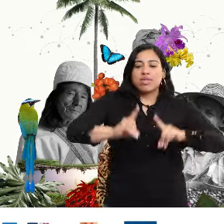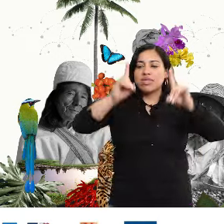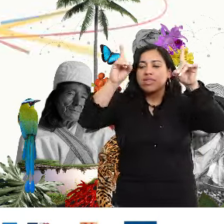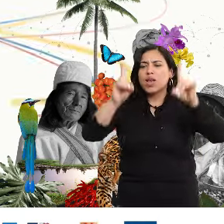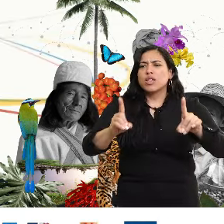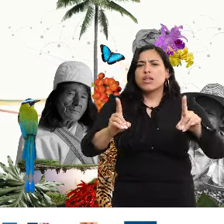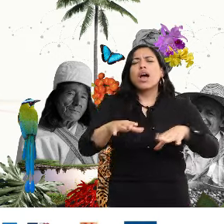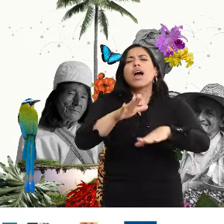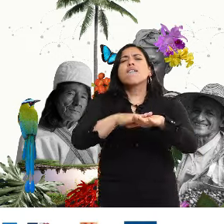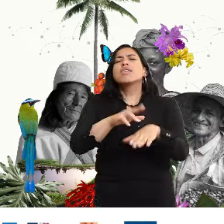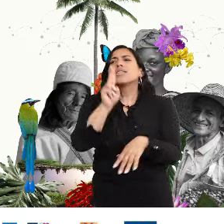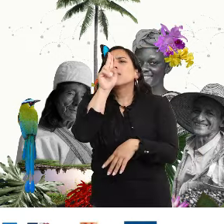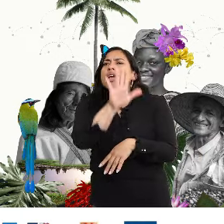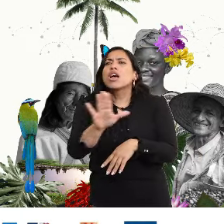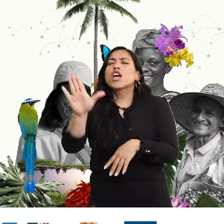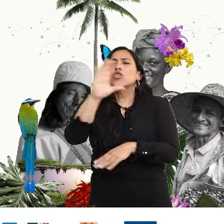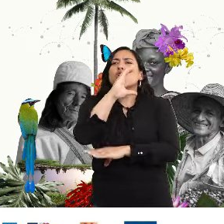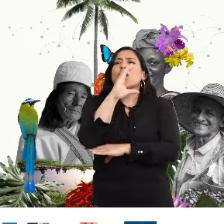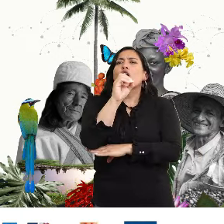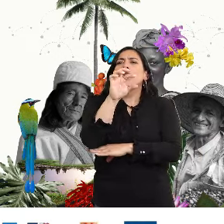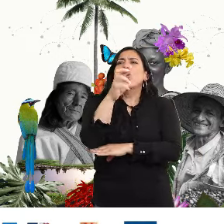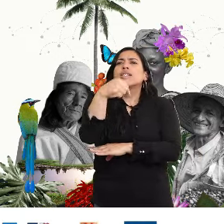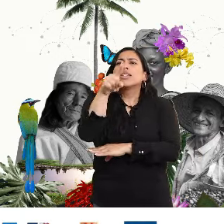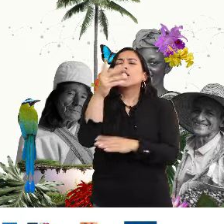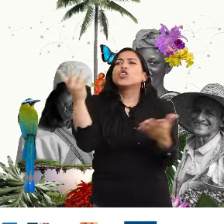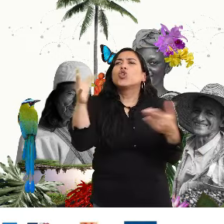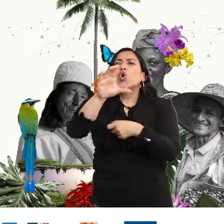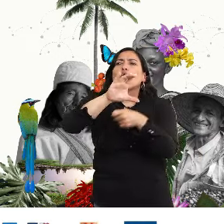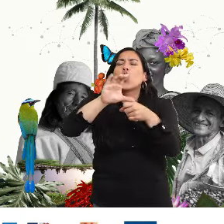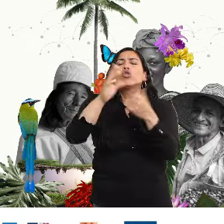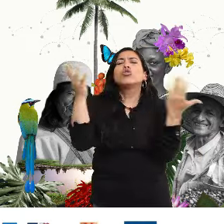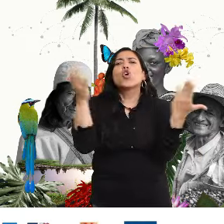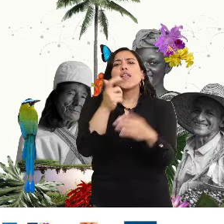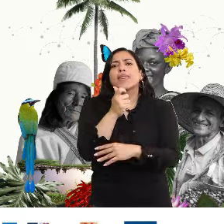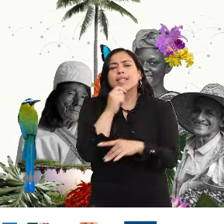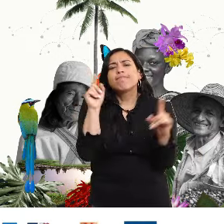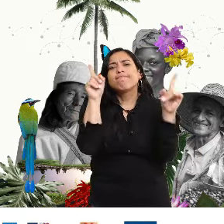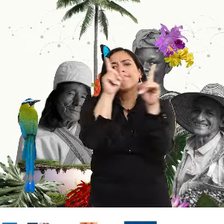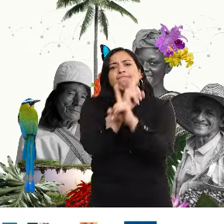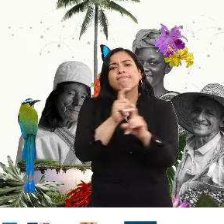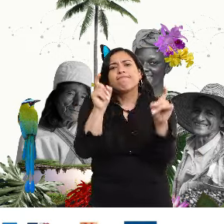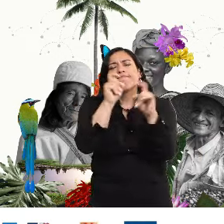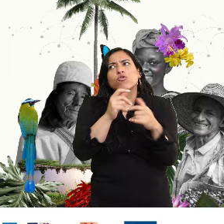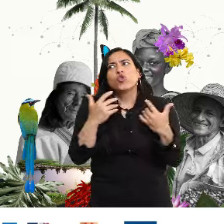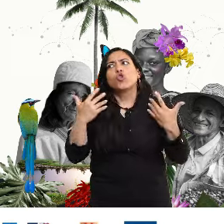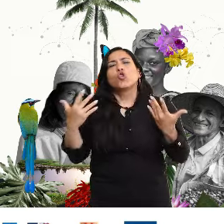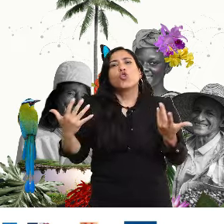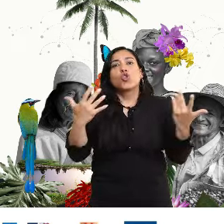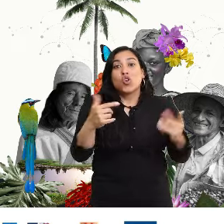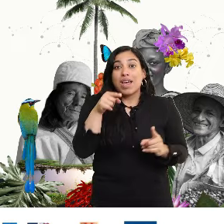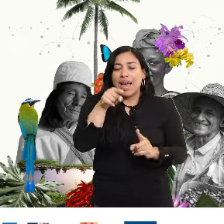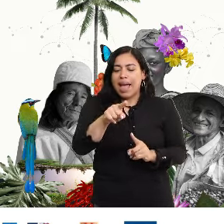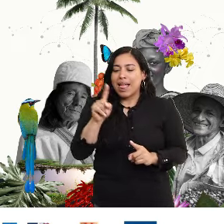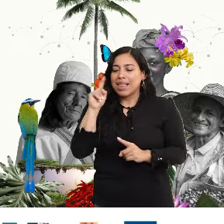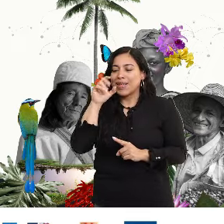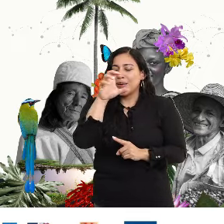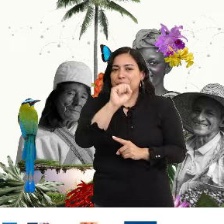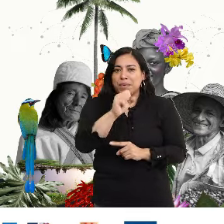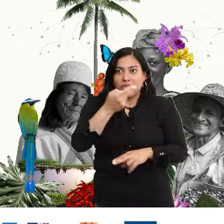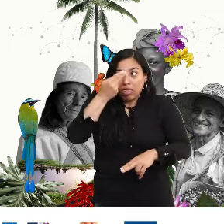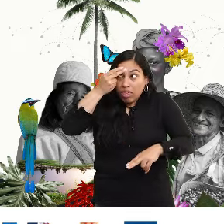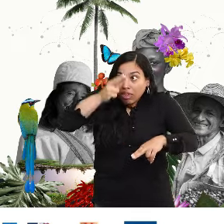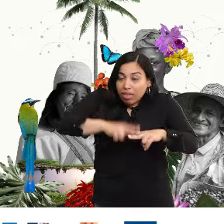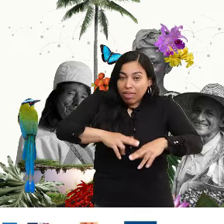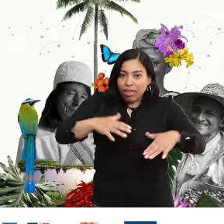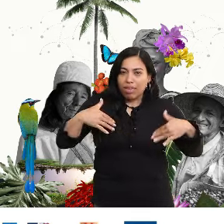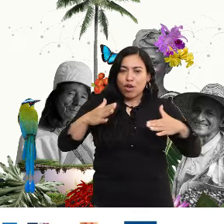en qué ciudad iba a ser la COP16. Y ahí descubrimos, porque digamos nada de esto como que no lo inventamos, sino